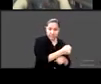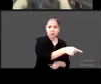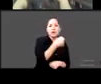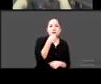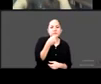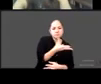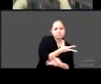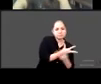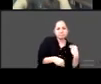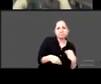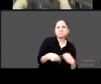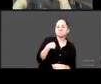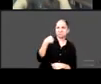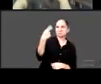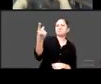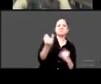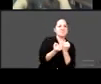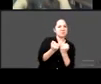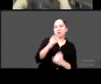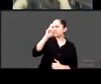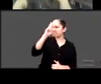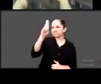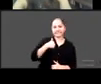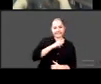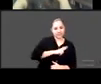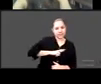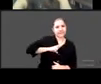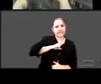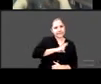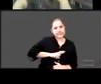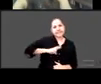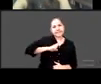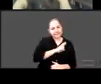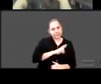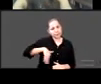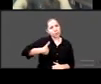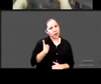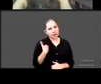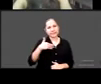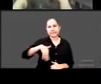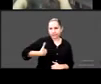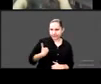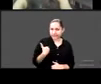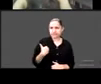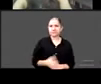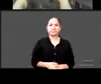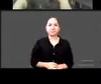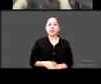que va a interactuar. La siguiente, por favor. Deja el castigo corporal culpa